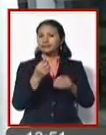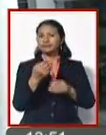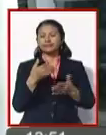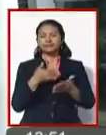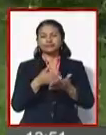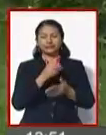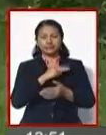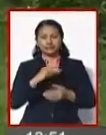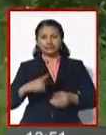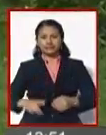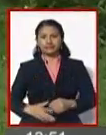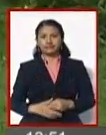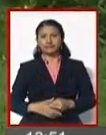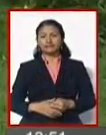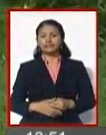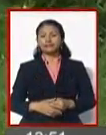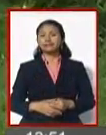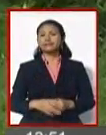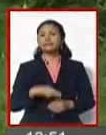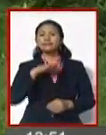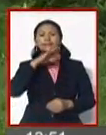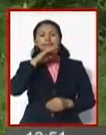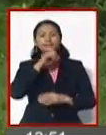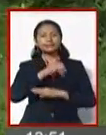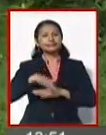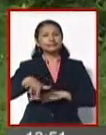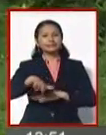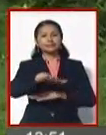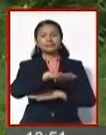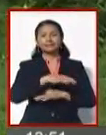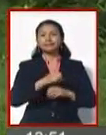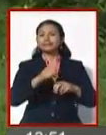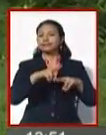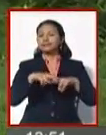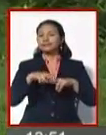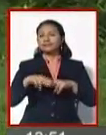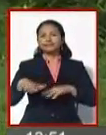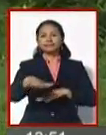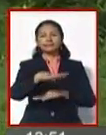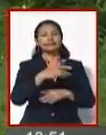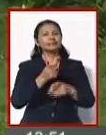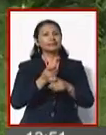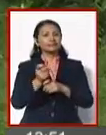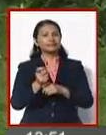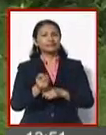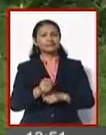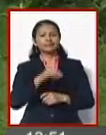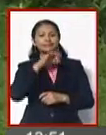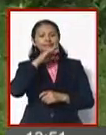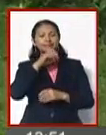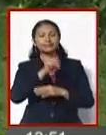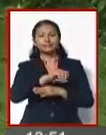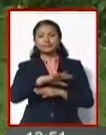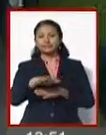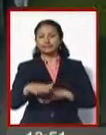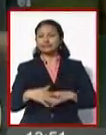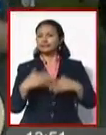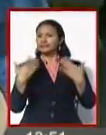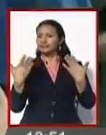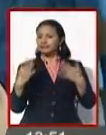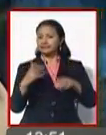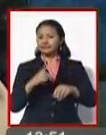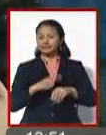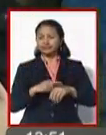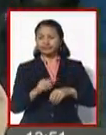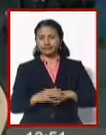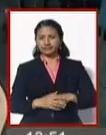al municipio, ya que los desechos de los comerciantes, además de los asentamientos, serían un perjuicio y un foco de infección. Ya era hora, ¿no?, de